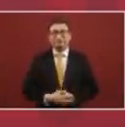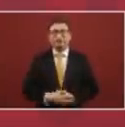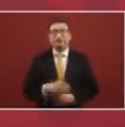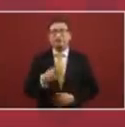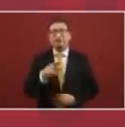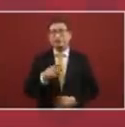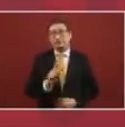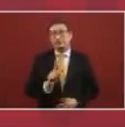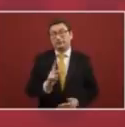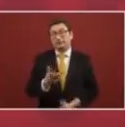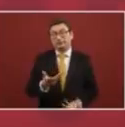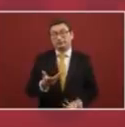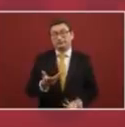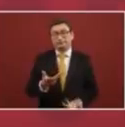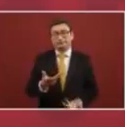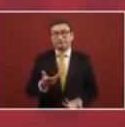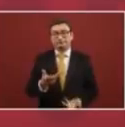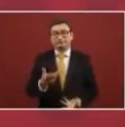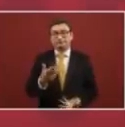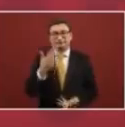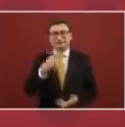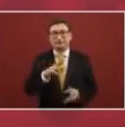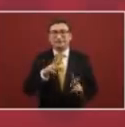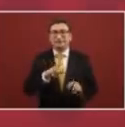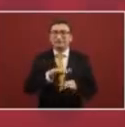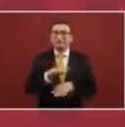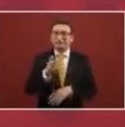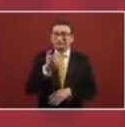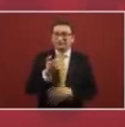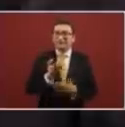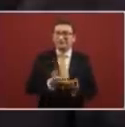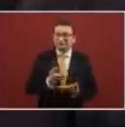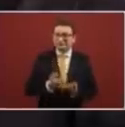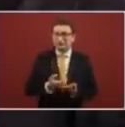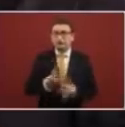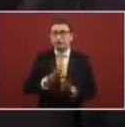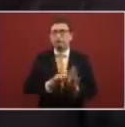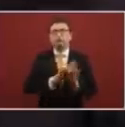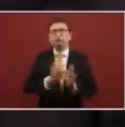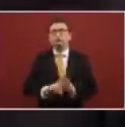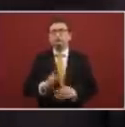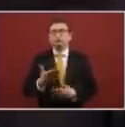pero en términos económicos, por ejemplo,